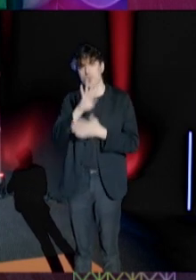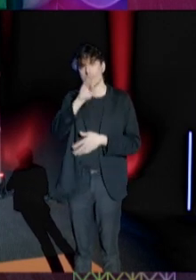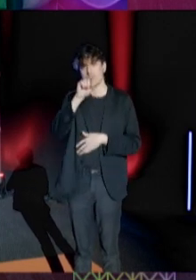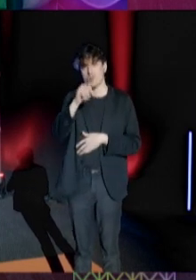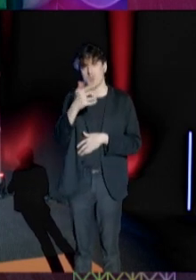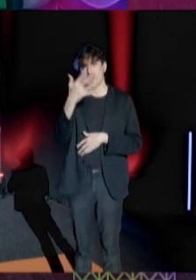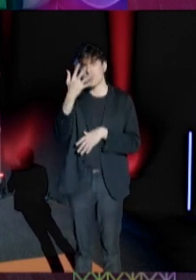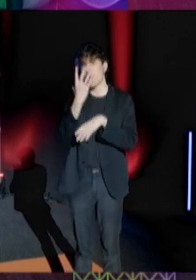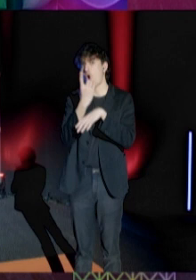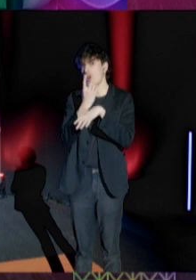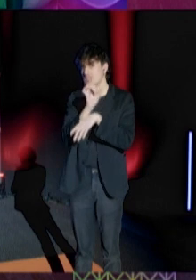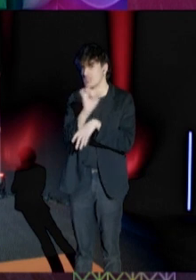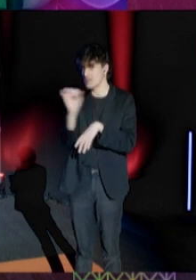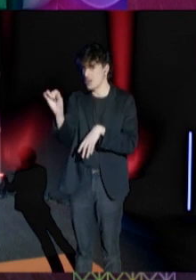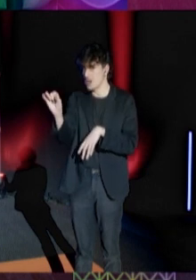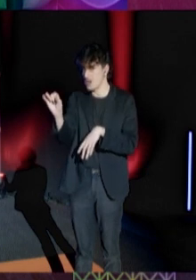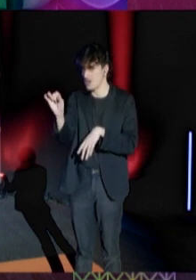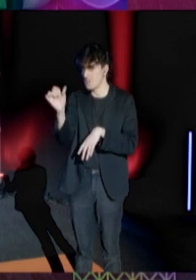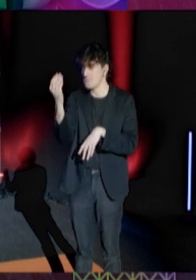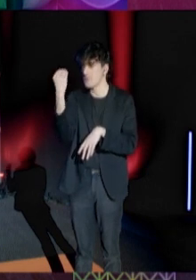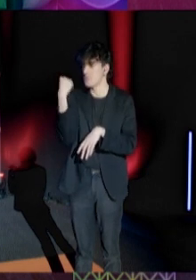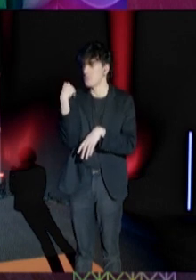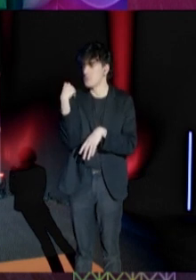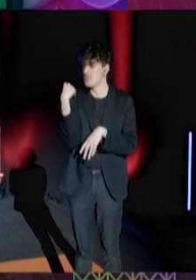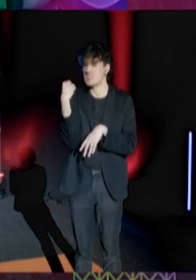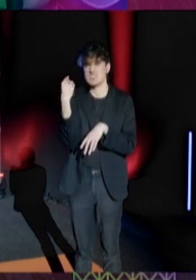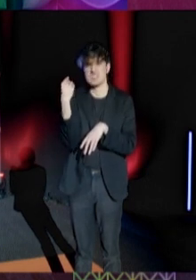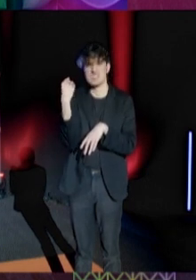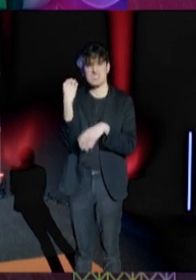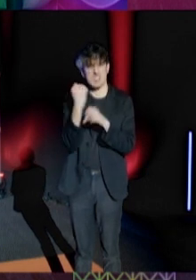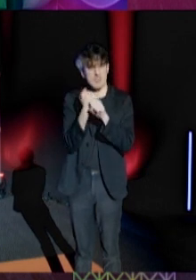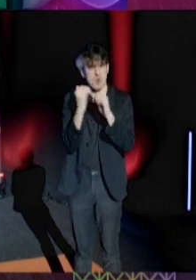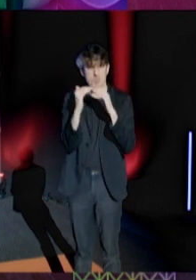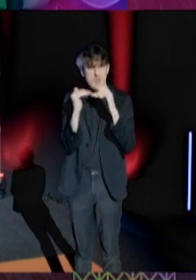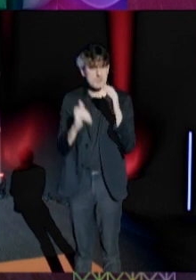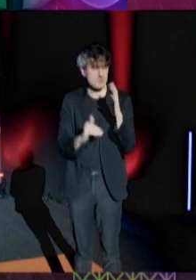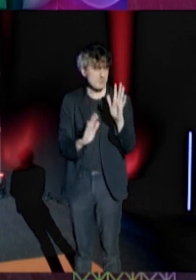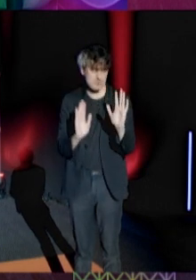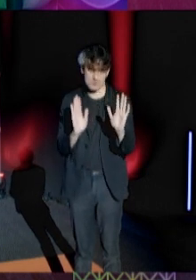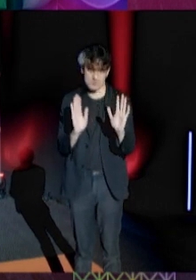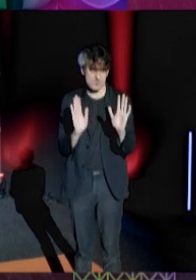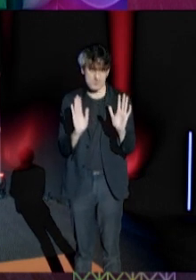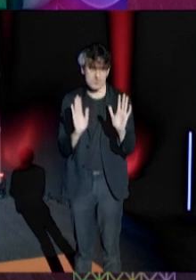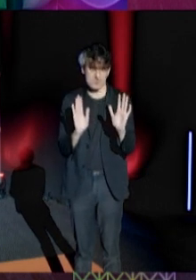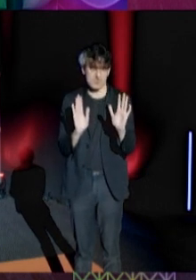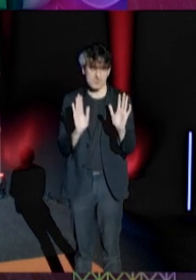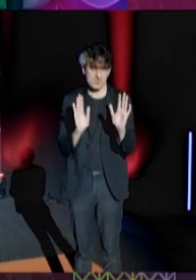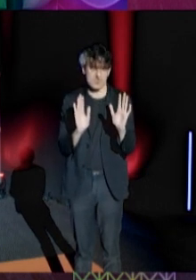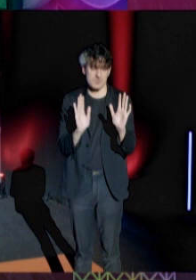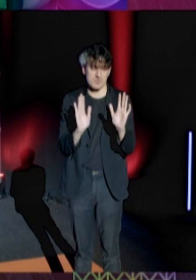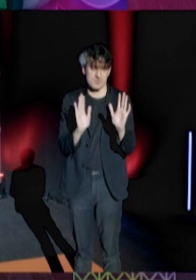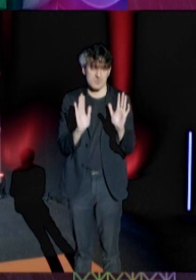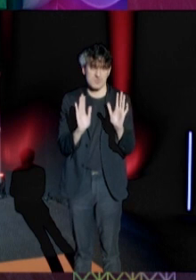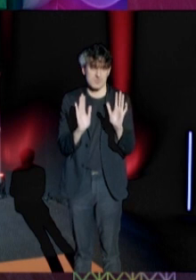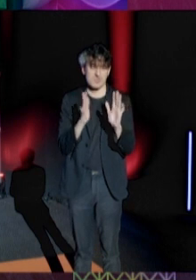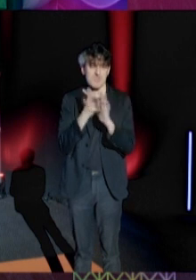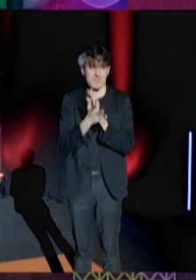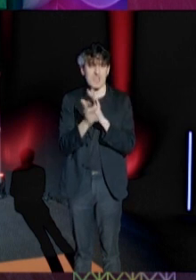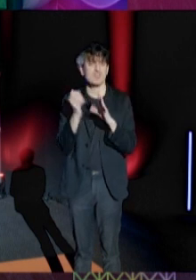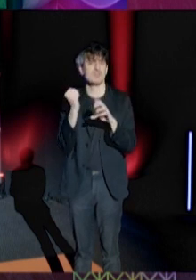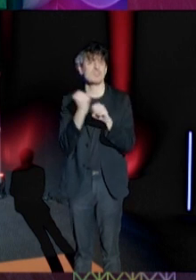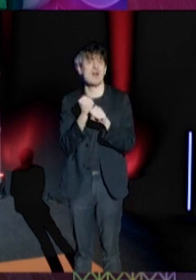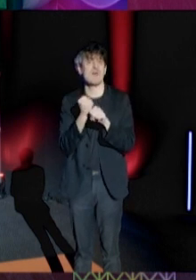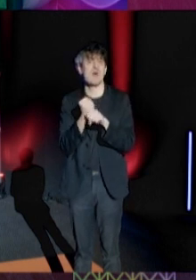horas por semana si me preguntáis si trabajo menos no no trabajo menos es decir no no las he reinvertido en trabajar menos las he